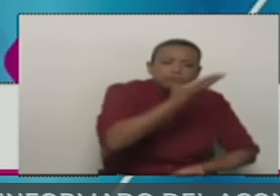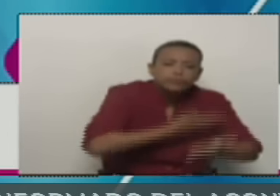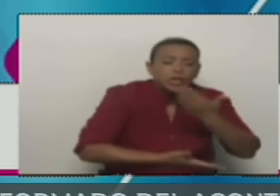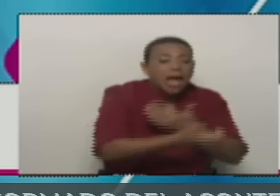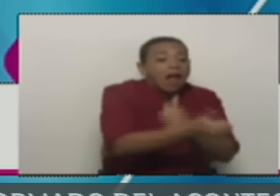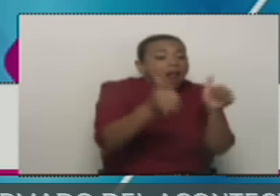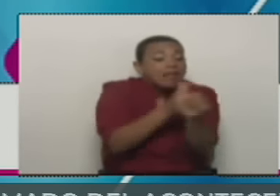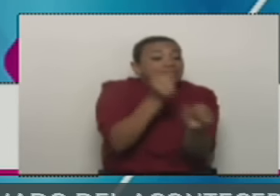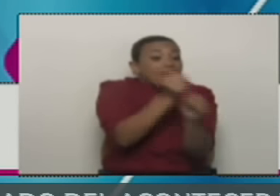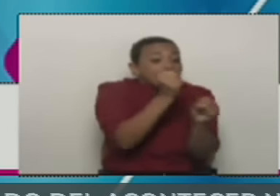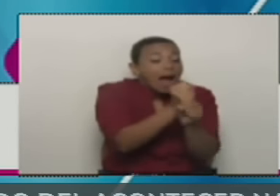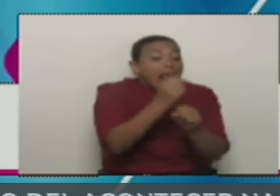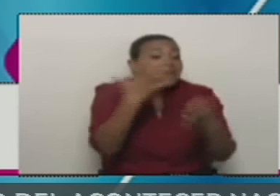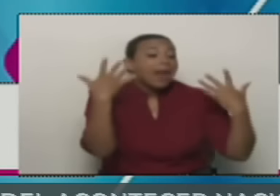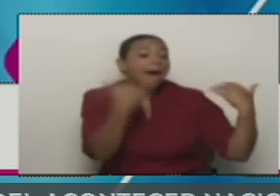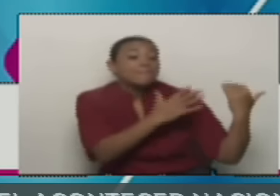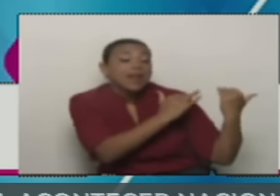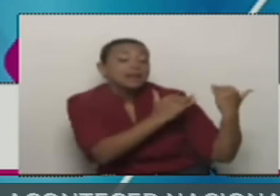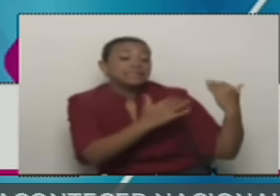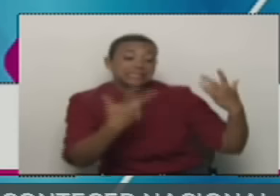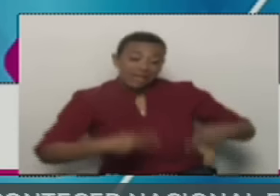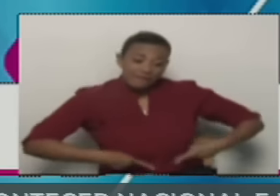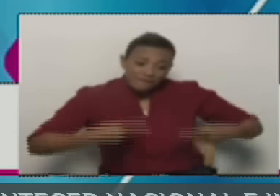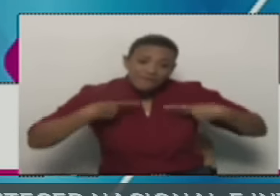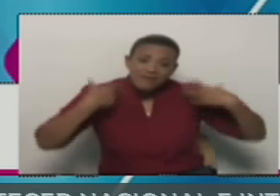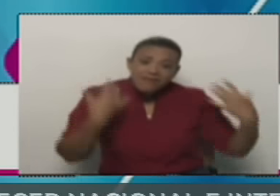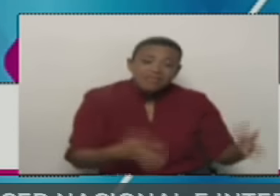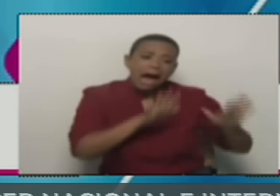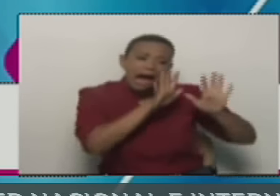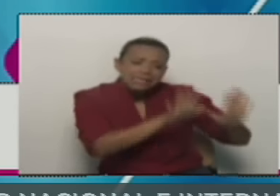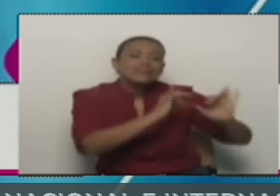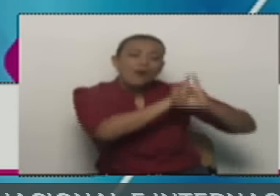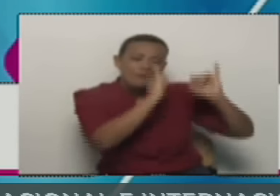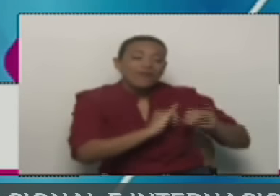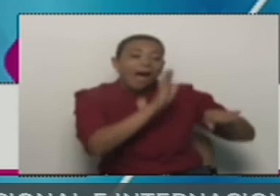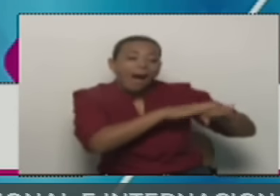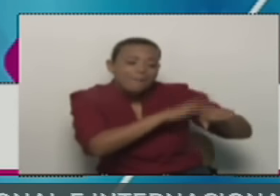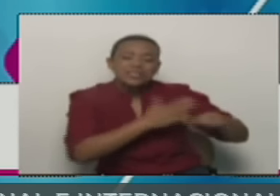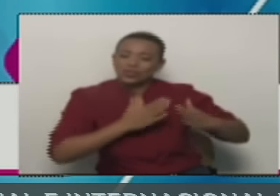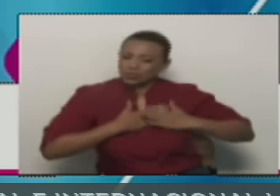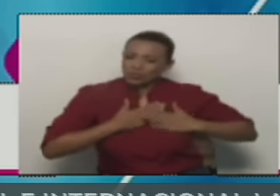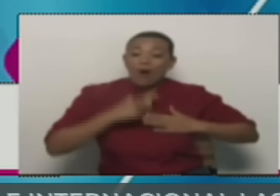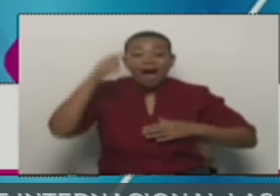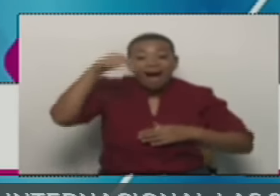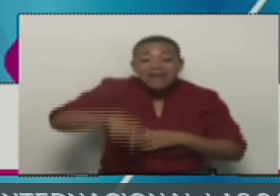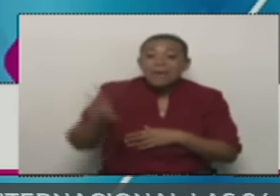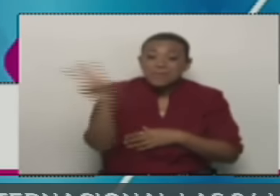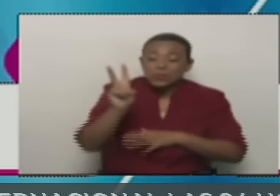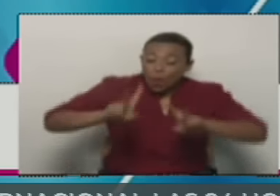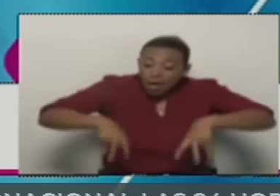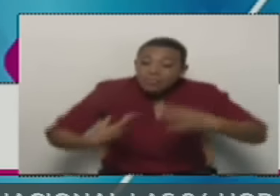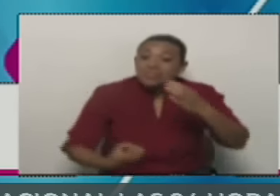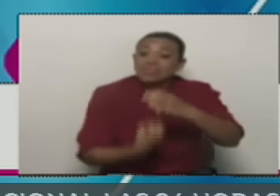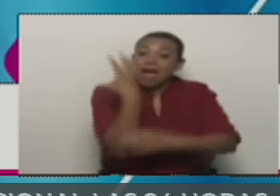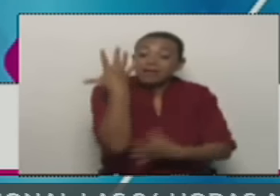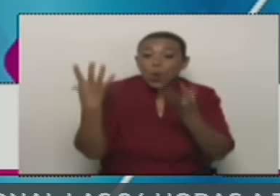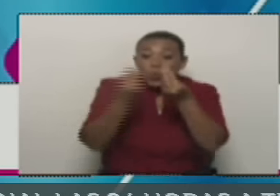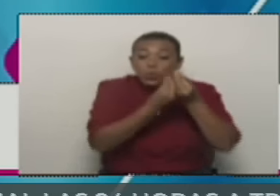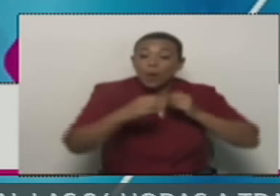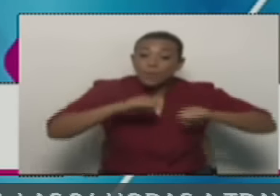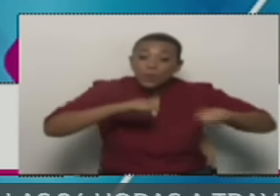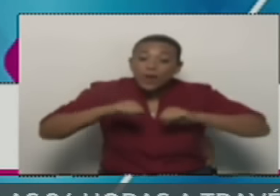trabajo, la esperanza y la vida. Así que soy feliz de anunciar que en Venezuela nace, de la mano del